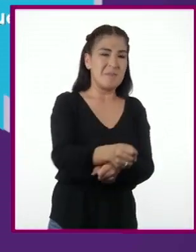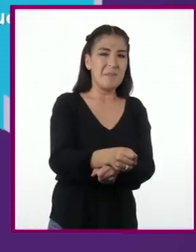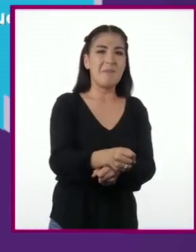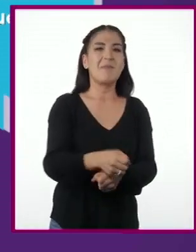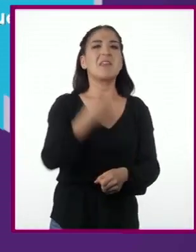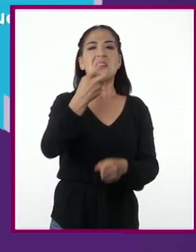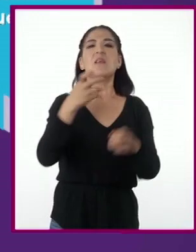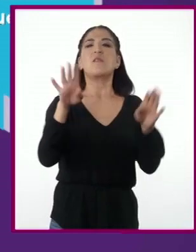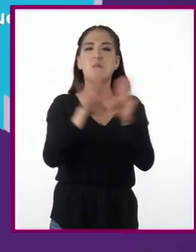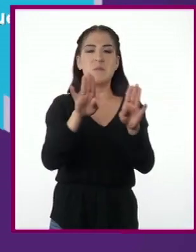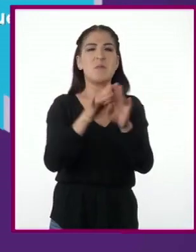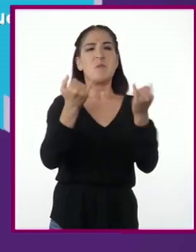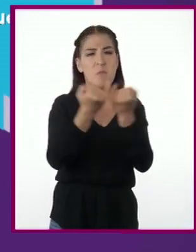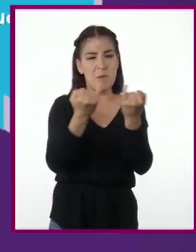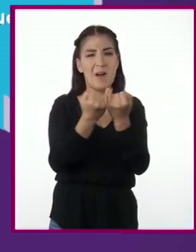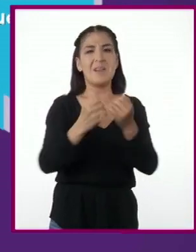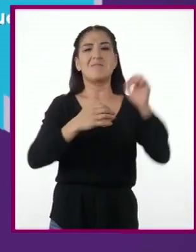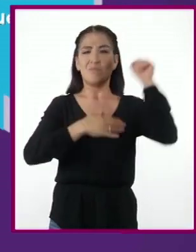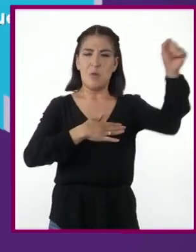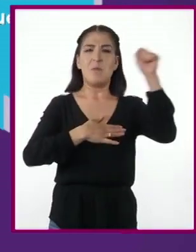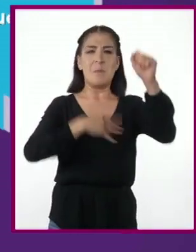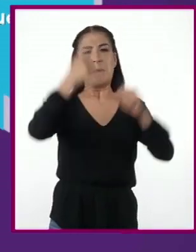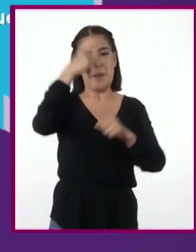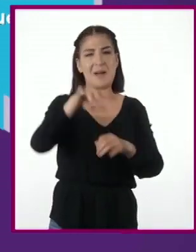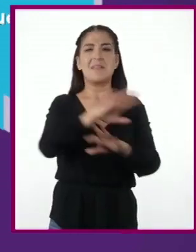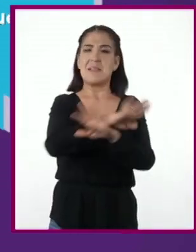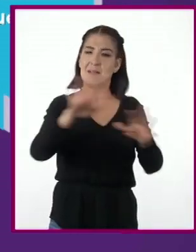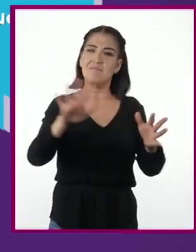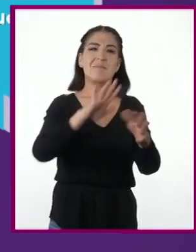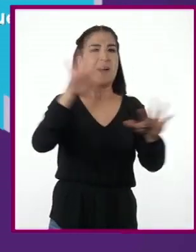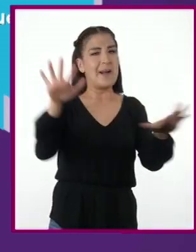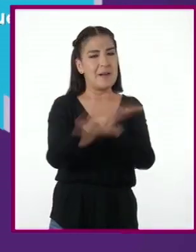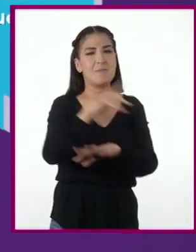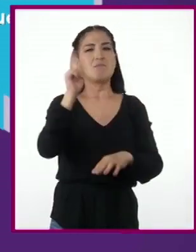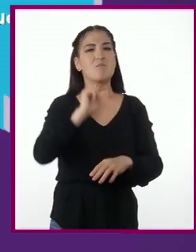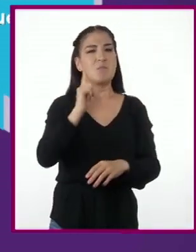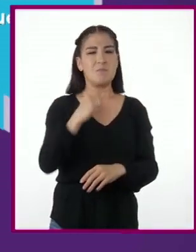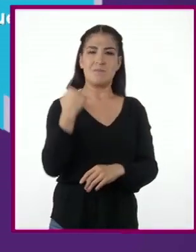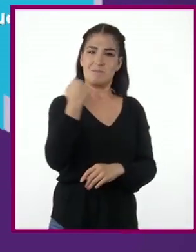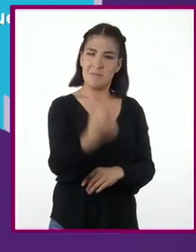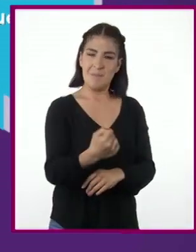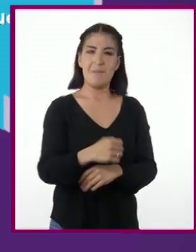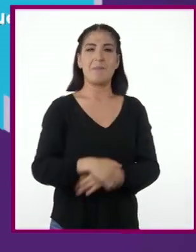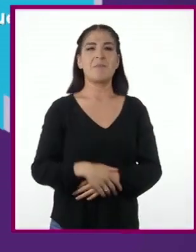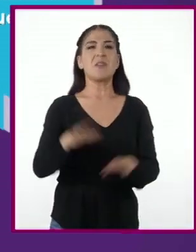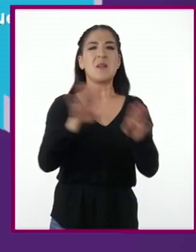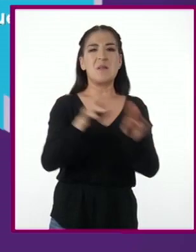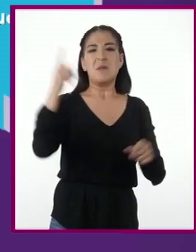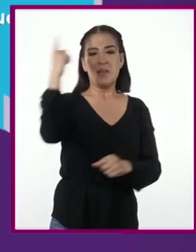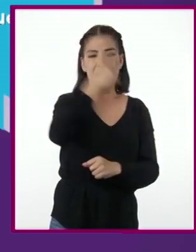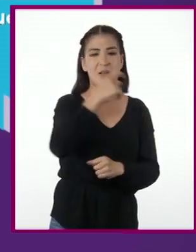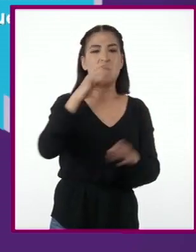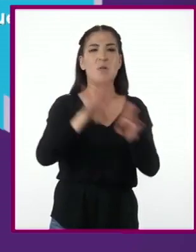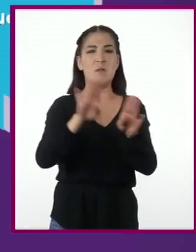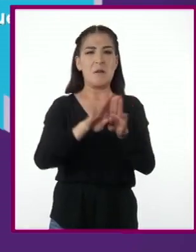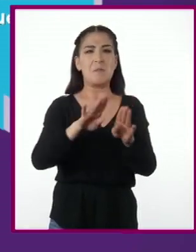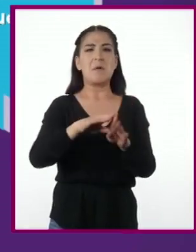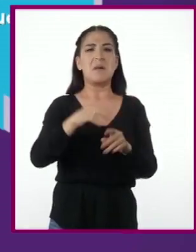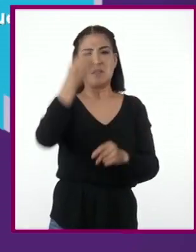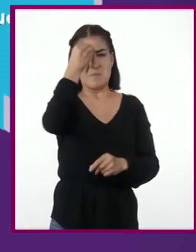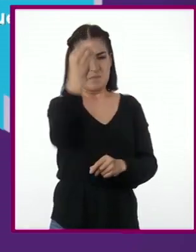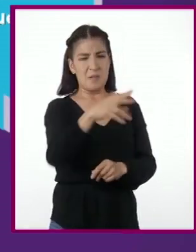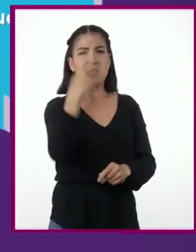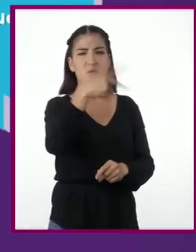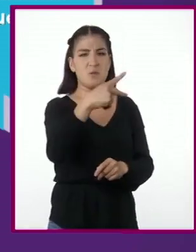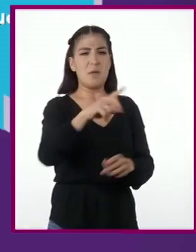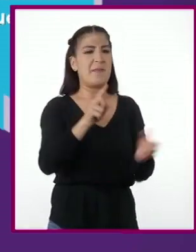de la desigualdad de género que complican la superación de la pobreza. Las brechas de género y la consecuente violación de sus derechos